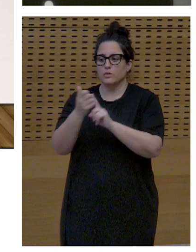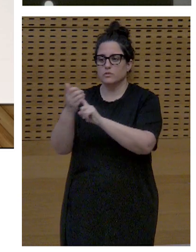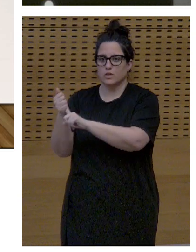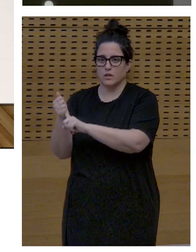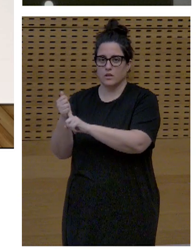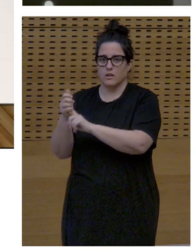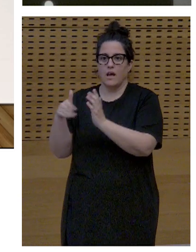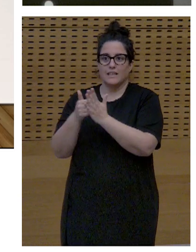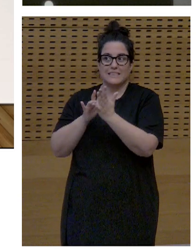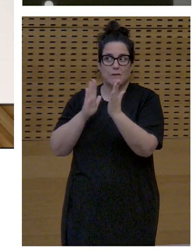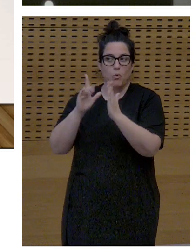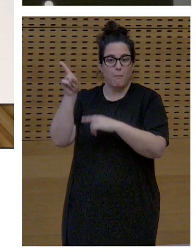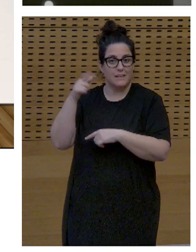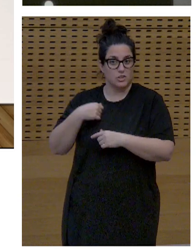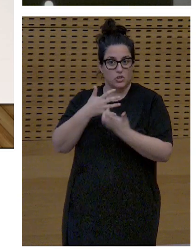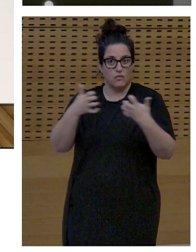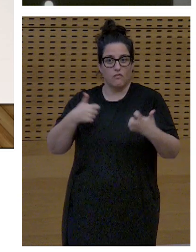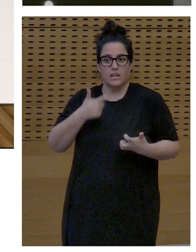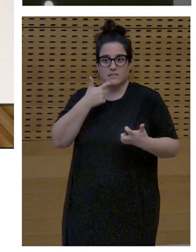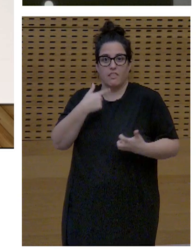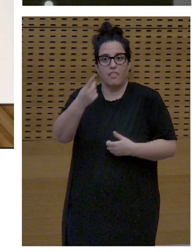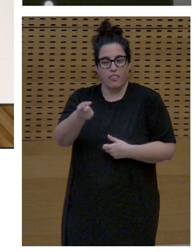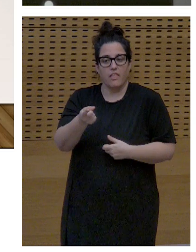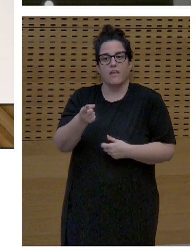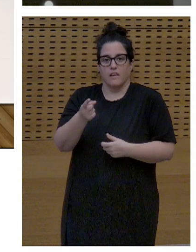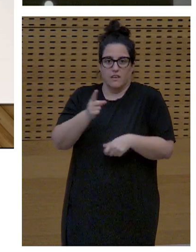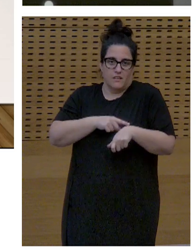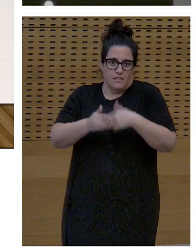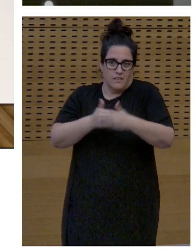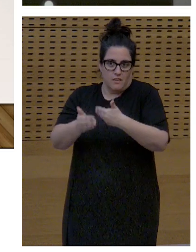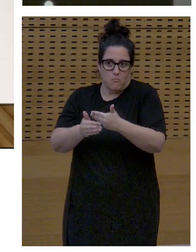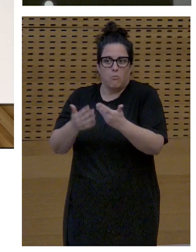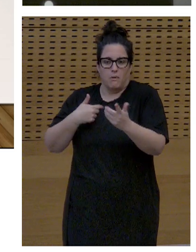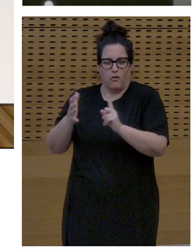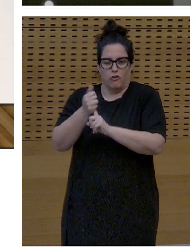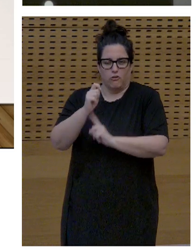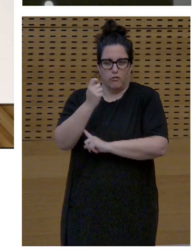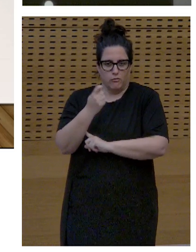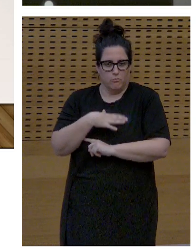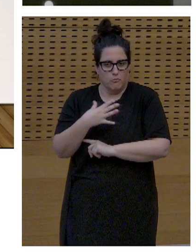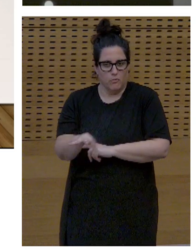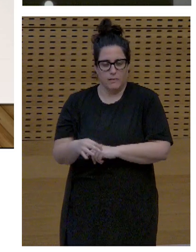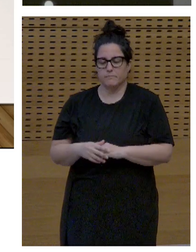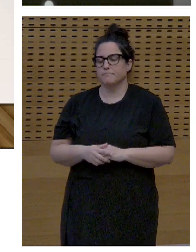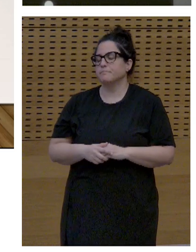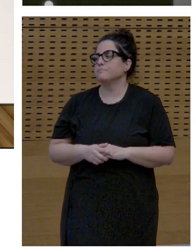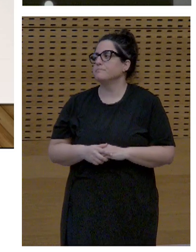tiempo, pero ese punto existe y a ese punto llegamos.